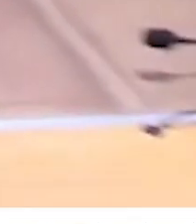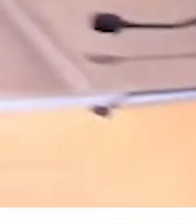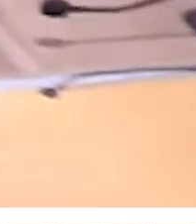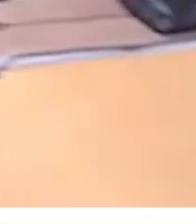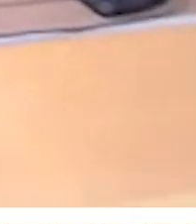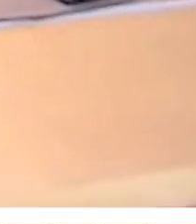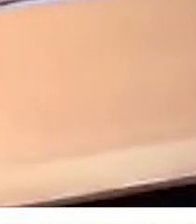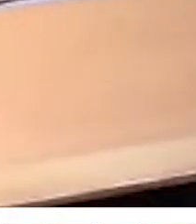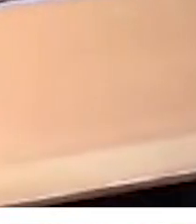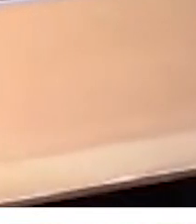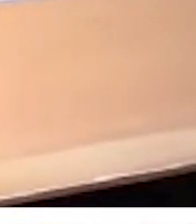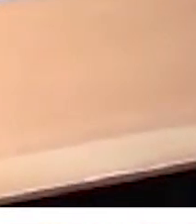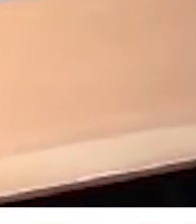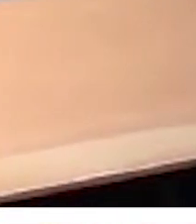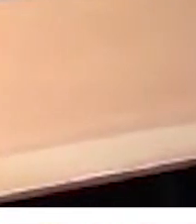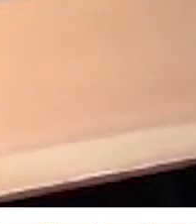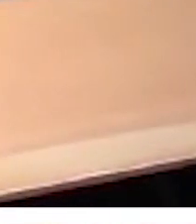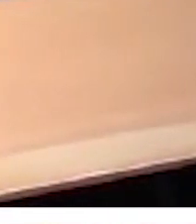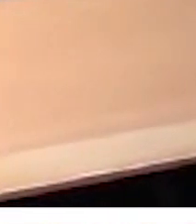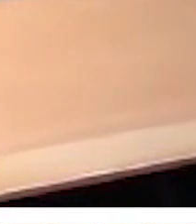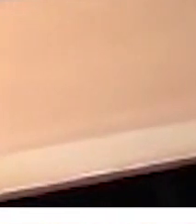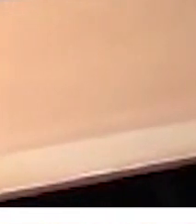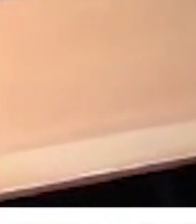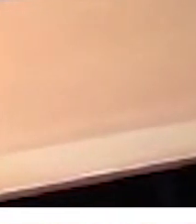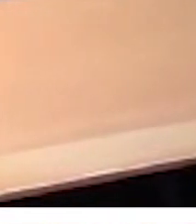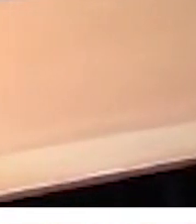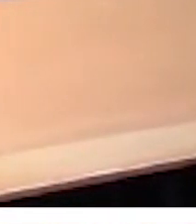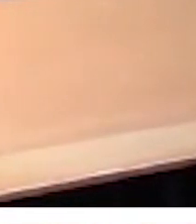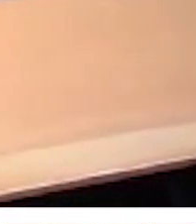Está a consideración de las y los diputados para su aprobación el acuerdo antes referido.